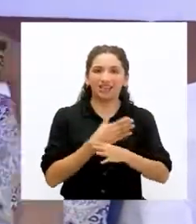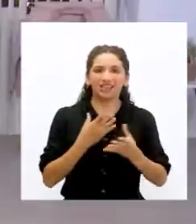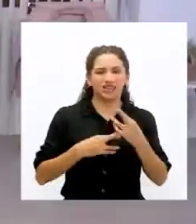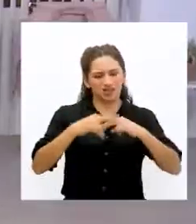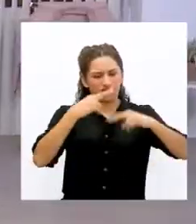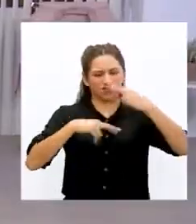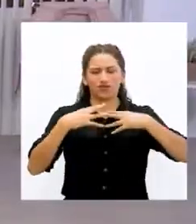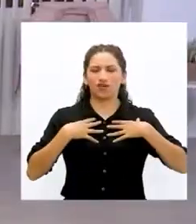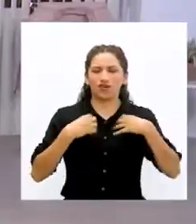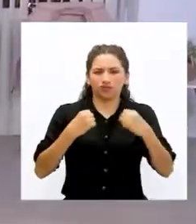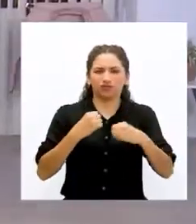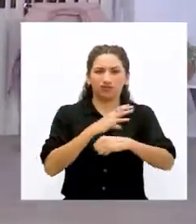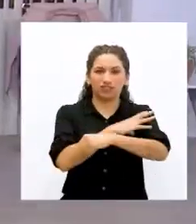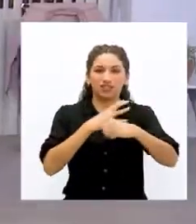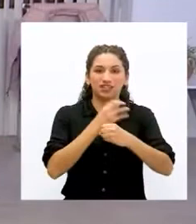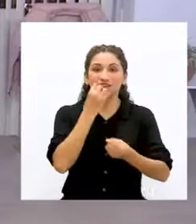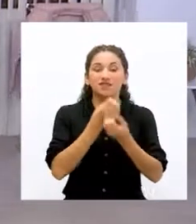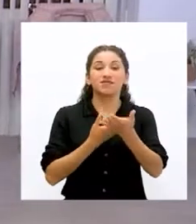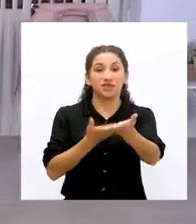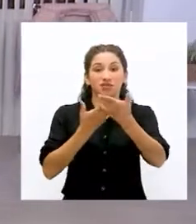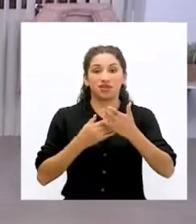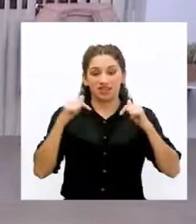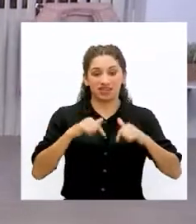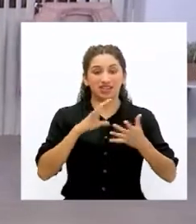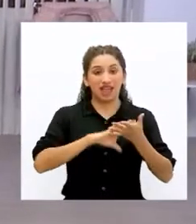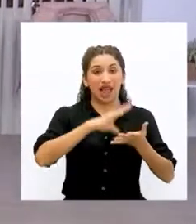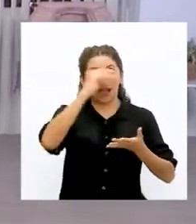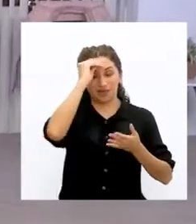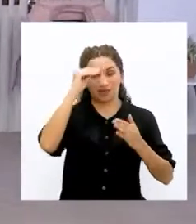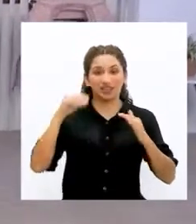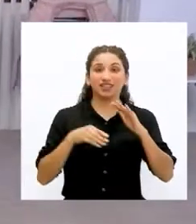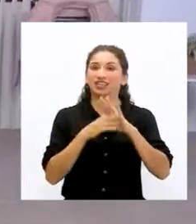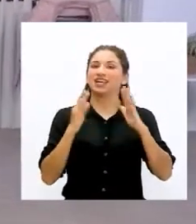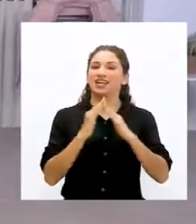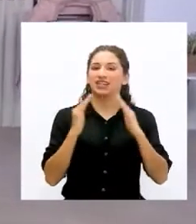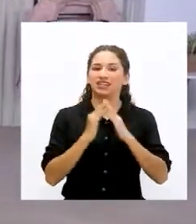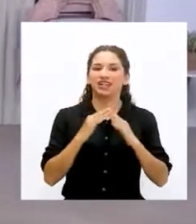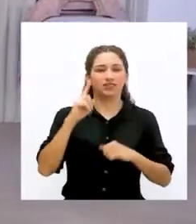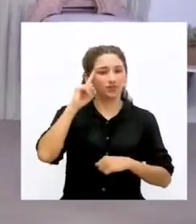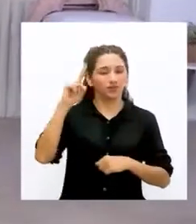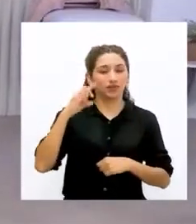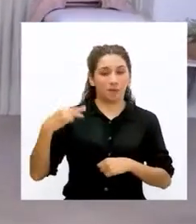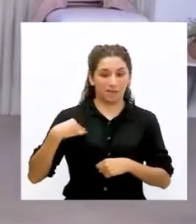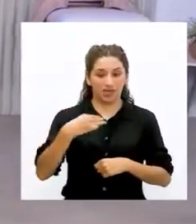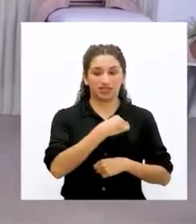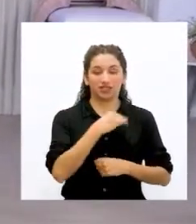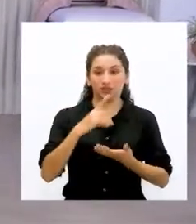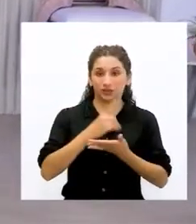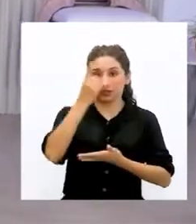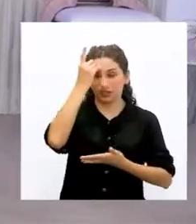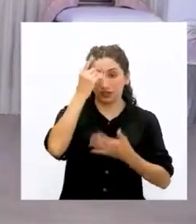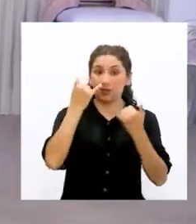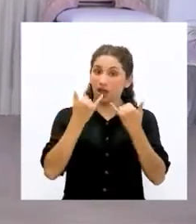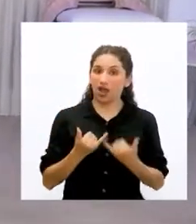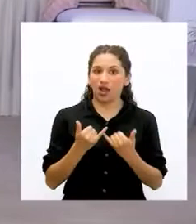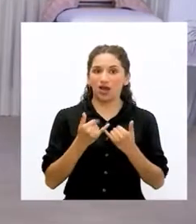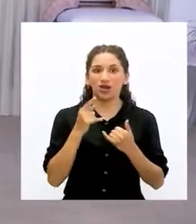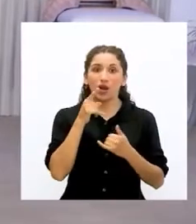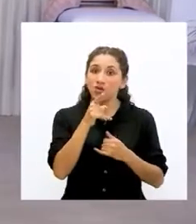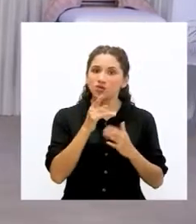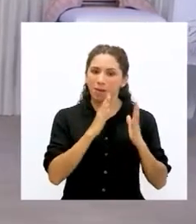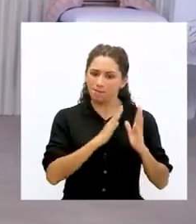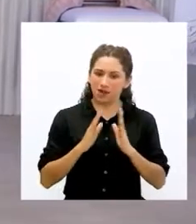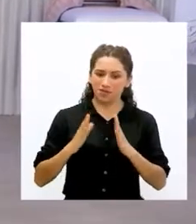energía. Bienvenidas y bienvenidos a Aprendo en Casa, una iniciativa del Ministerio de Educación. Ahora preparen